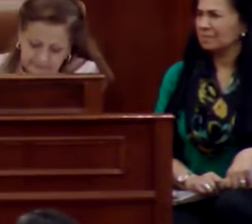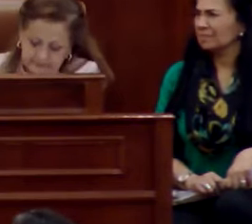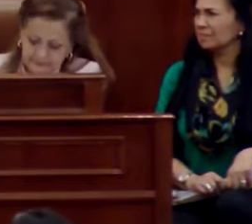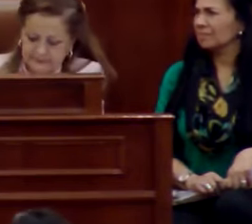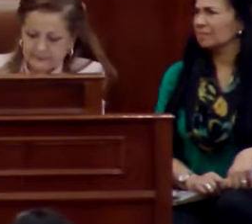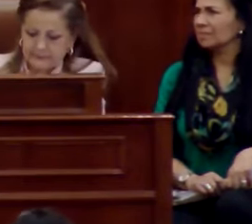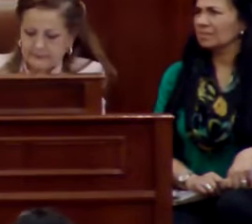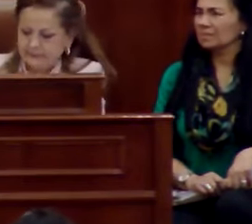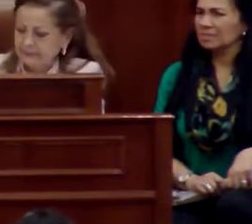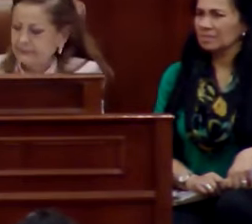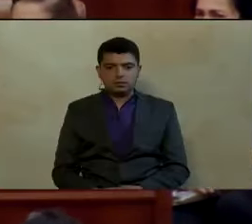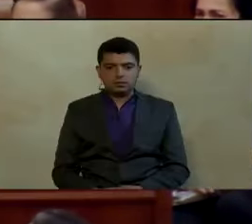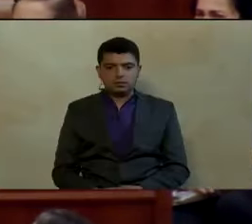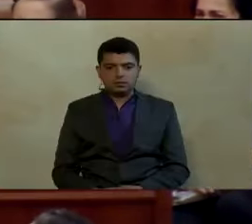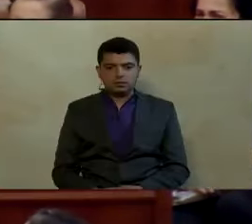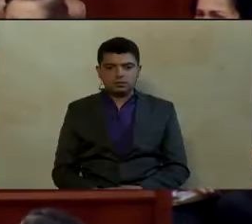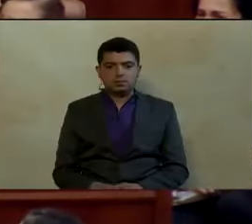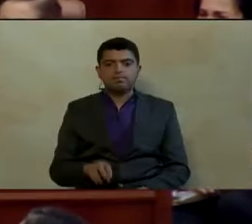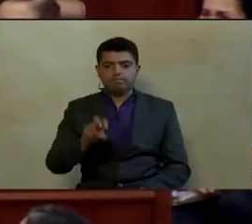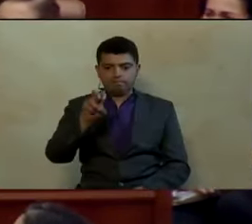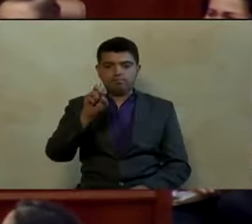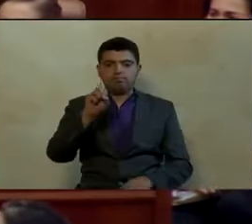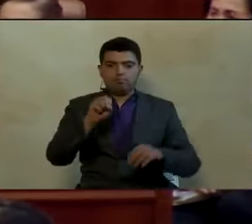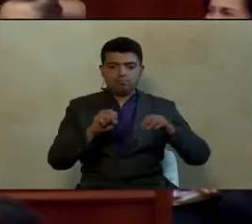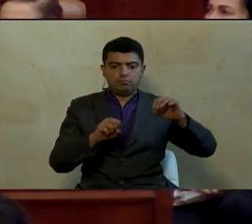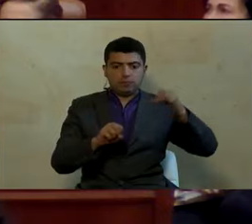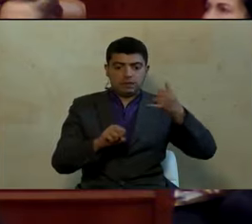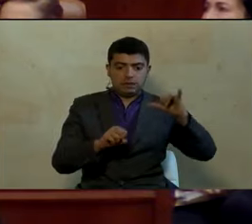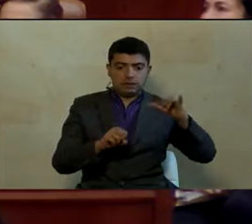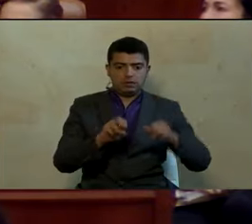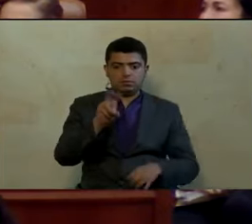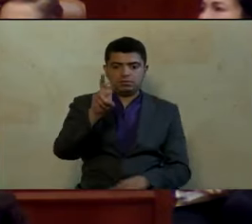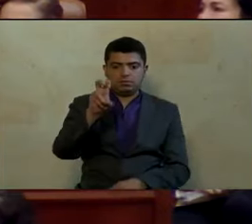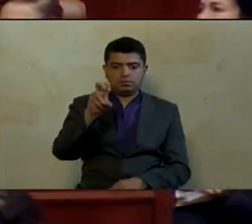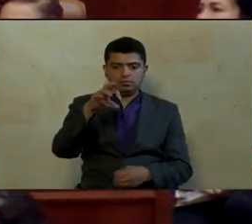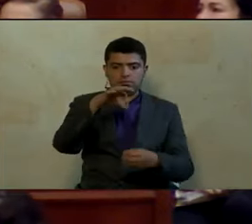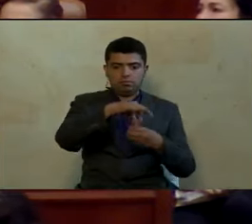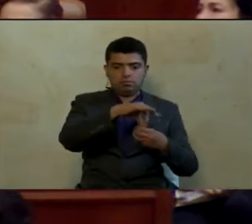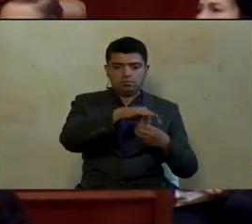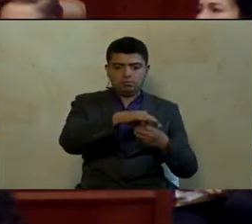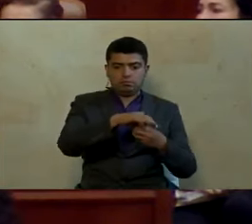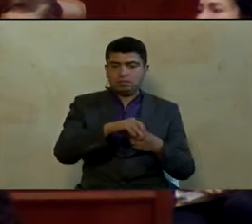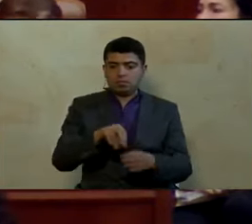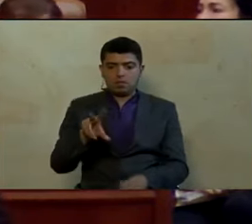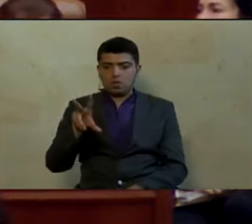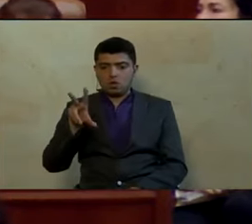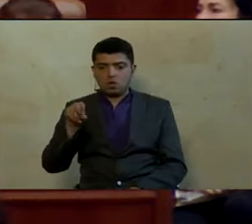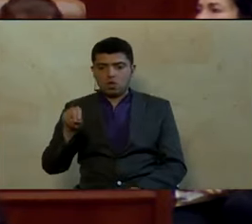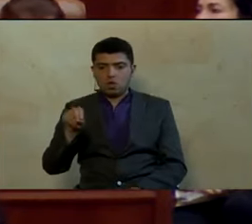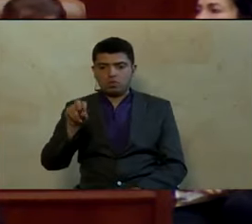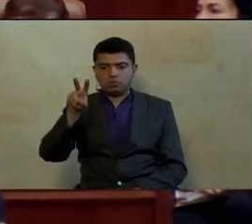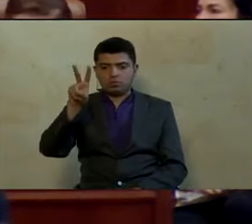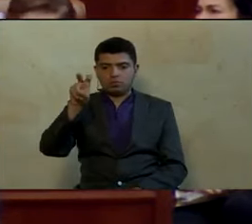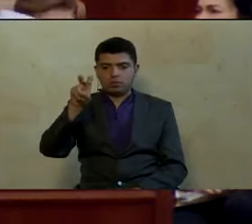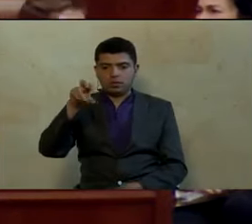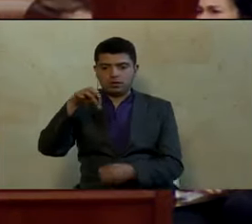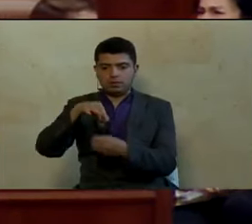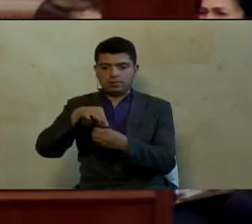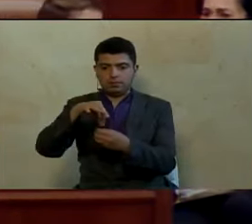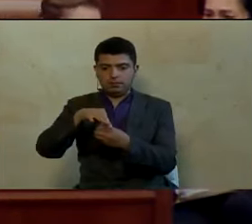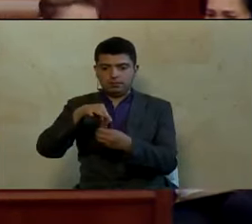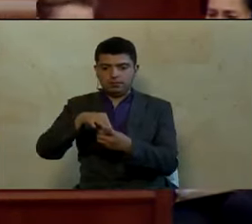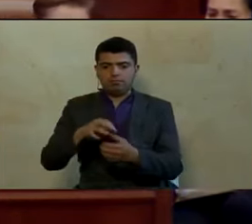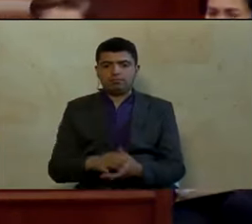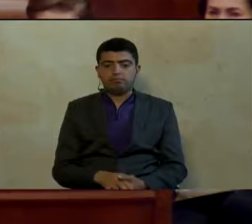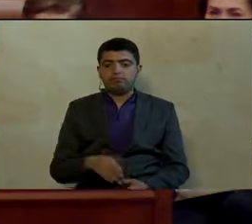repito por el sí 77 votos y por el no siete votos